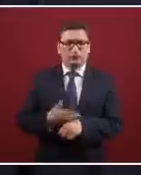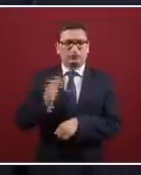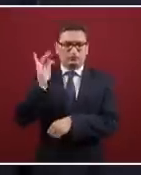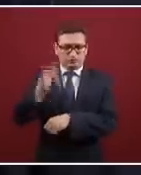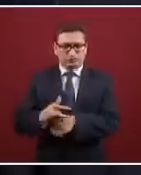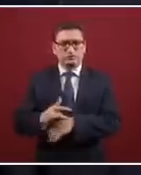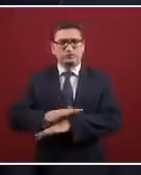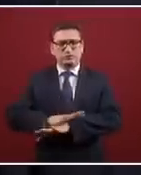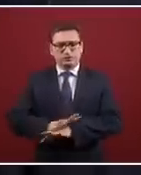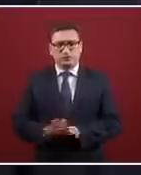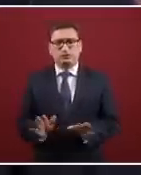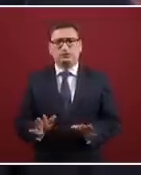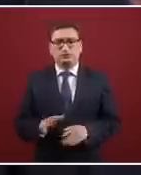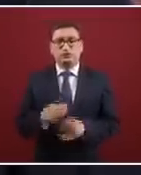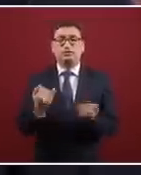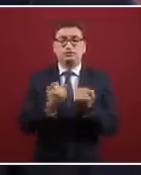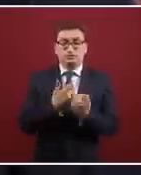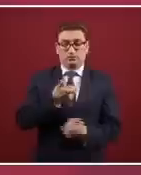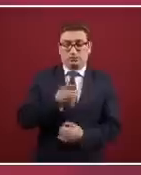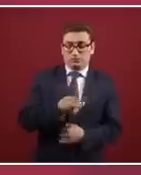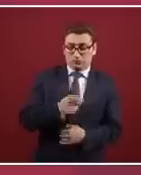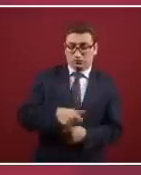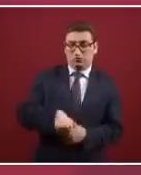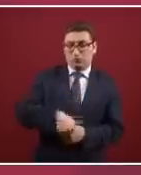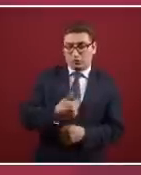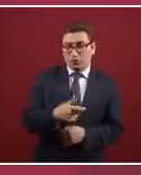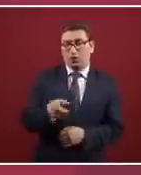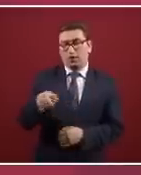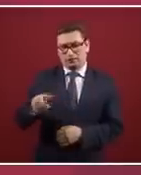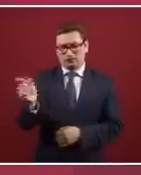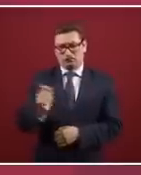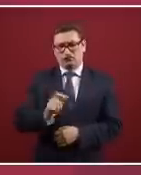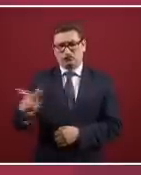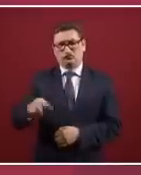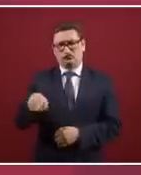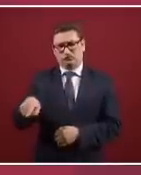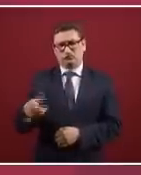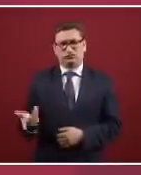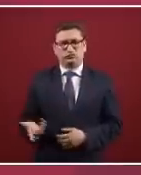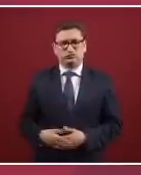ya estuvo en el Canal 11, es un profesional.